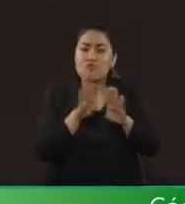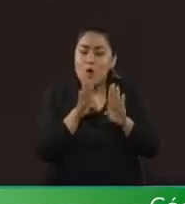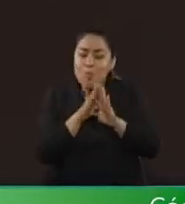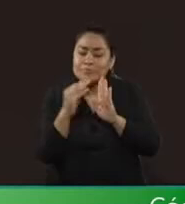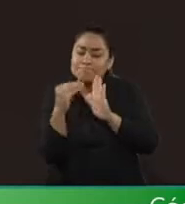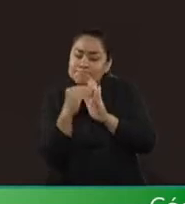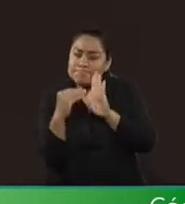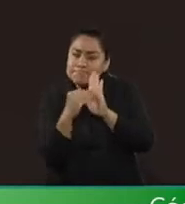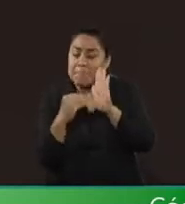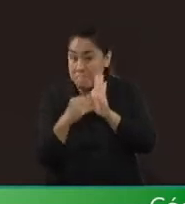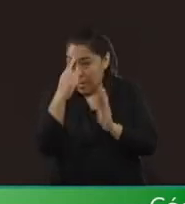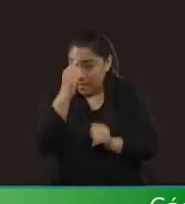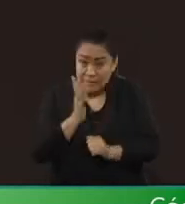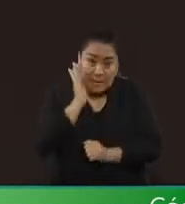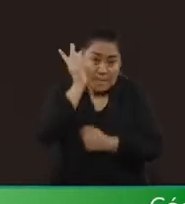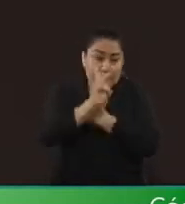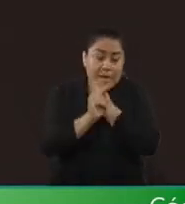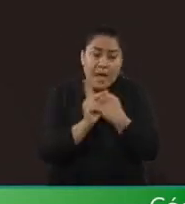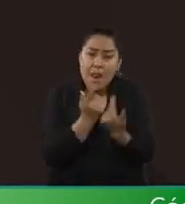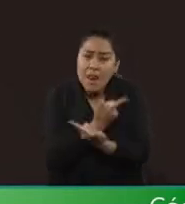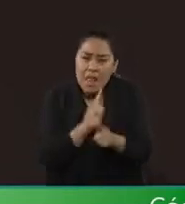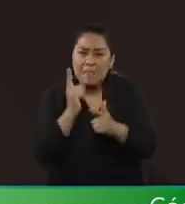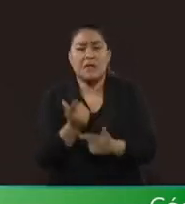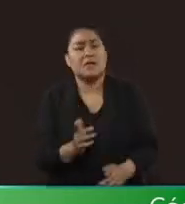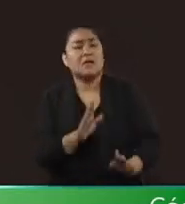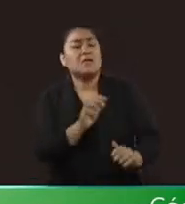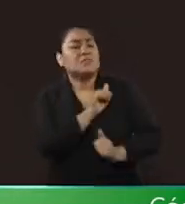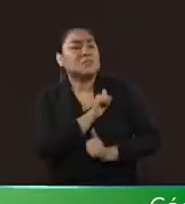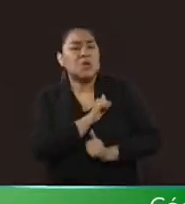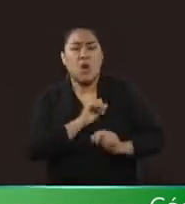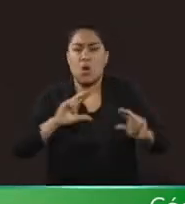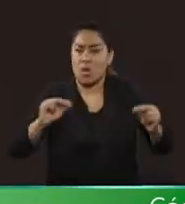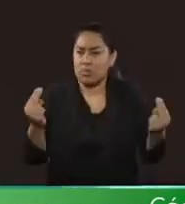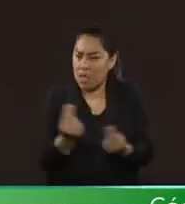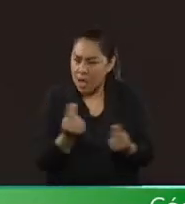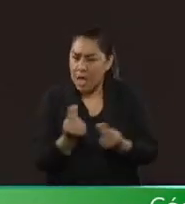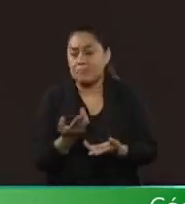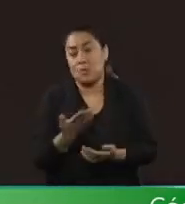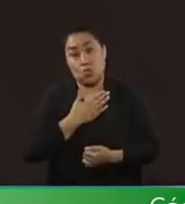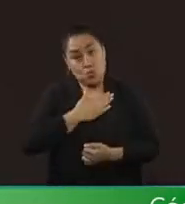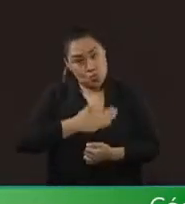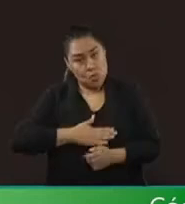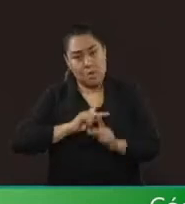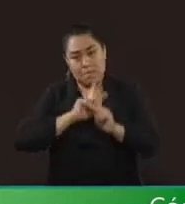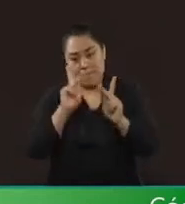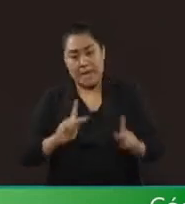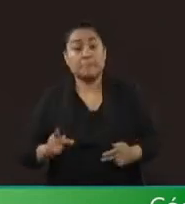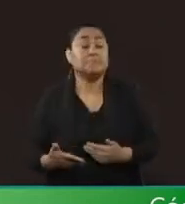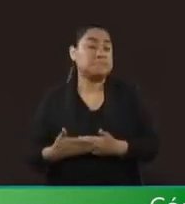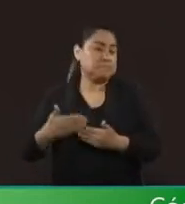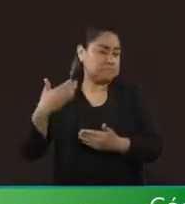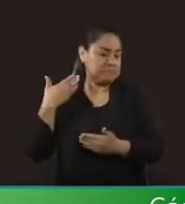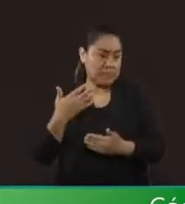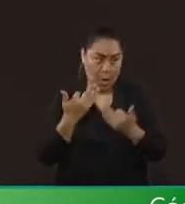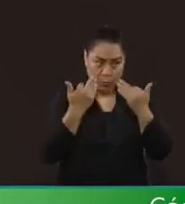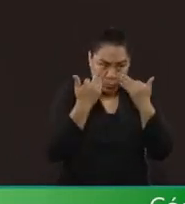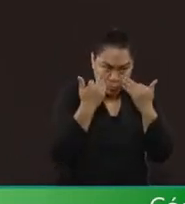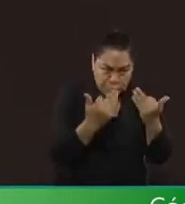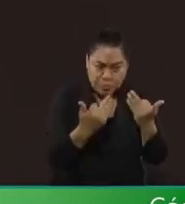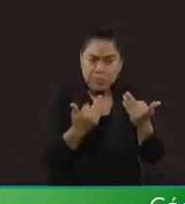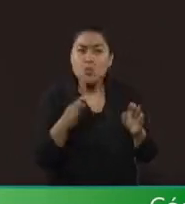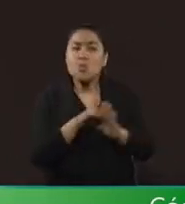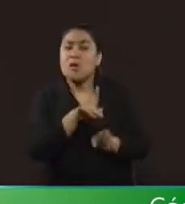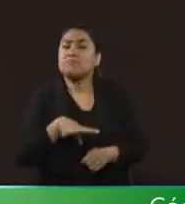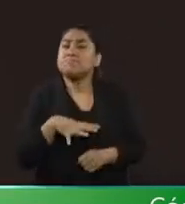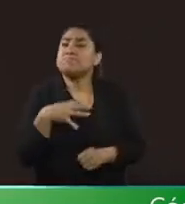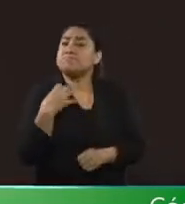sin militarización, justo y en paz. En días pasados fuimos testigos de la arrogancia y premura para que